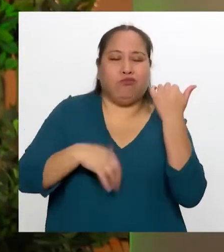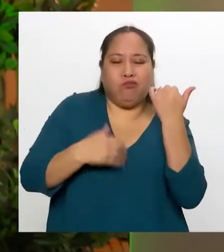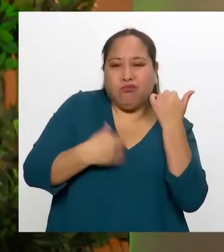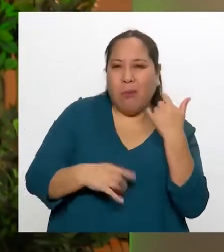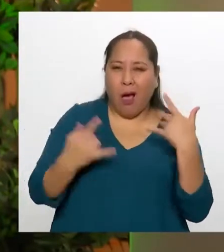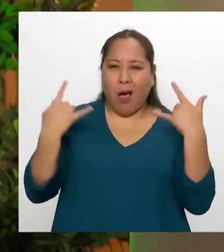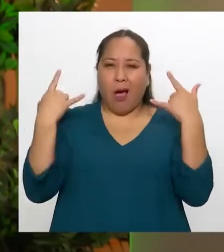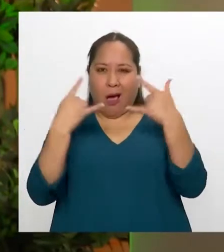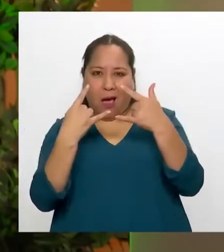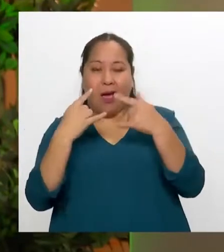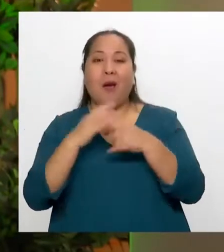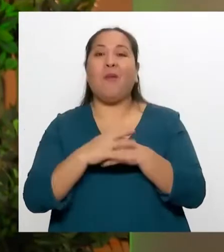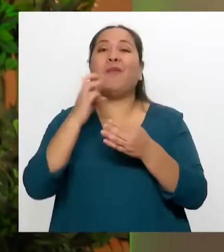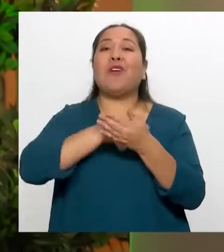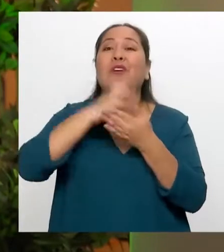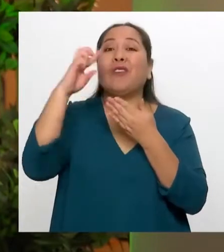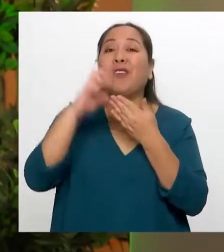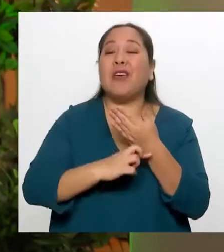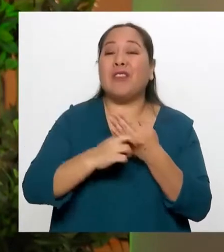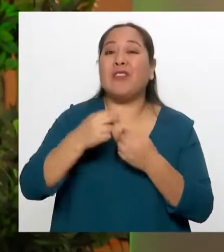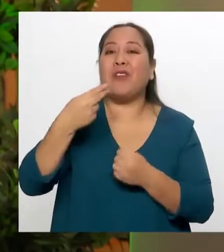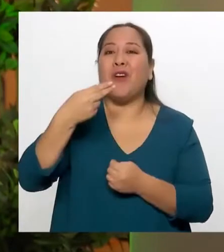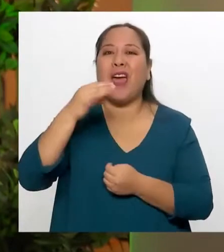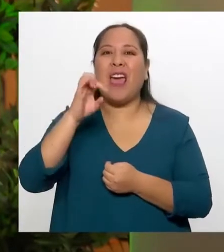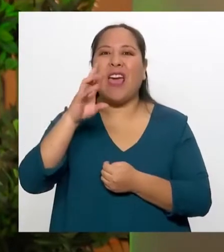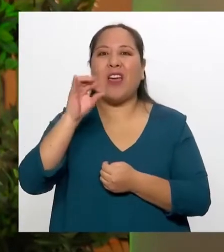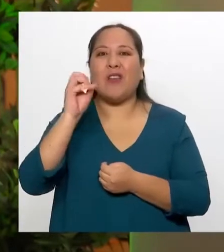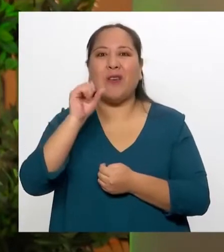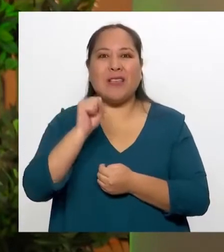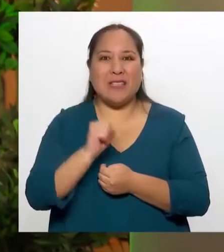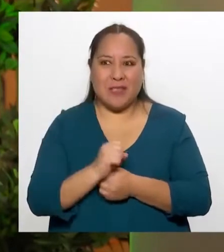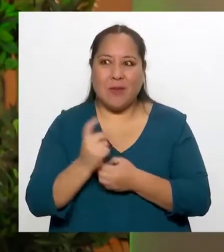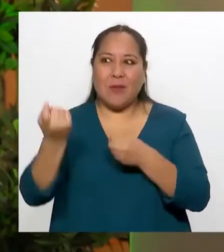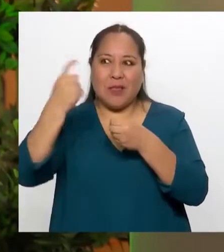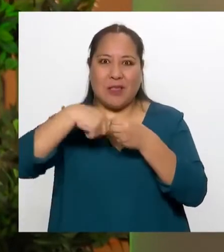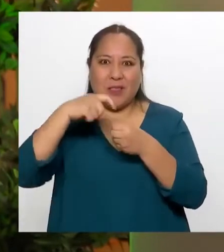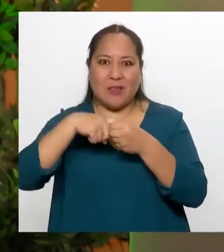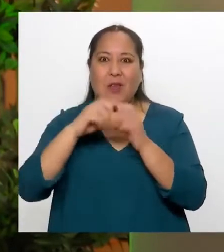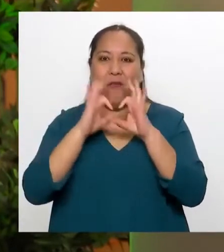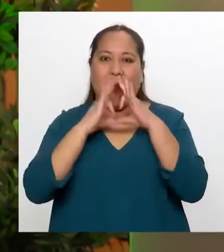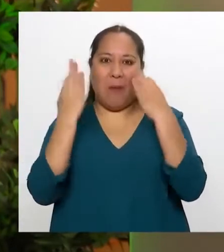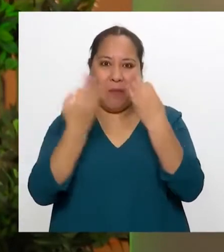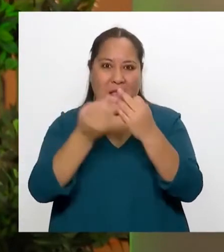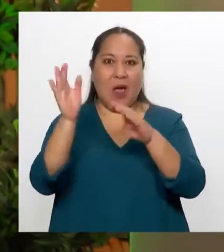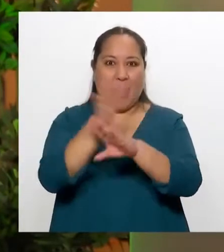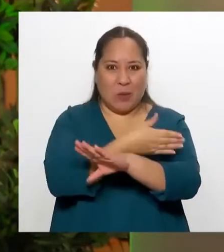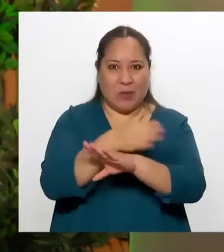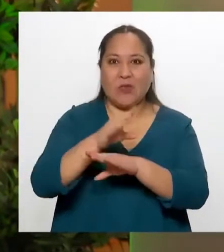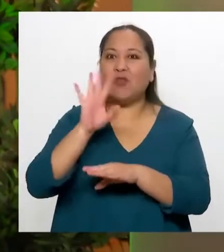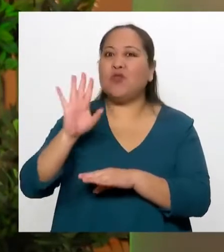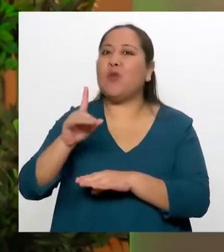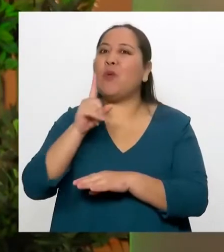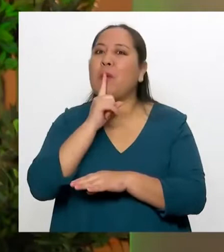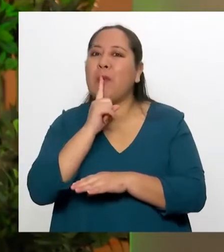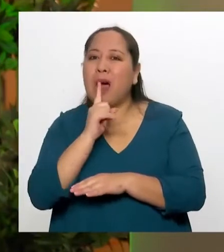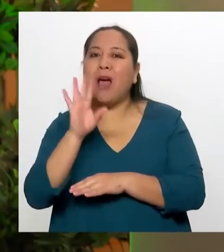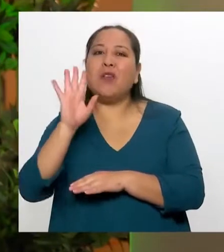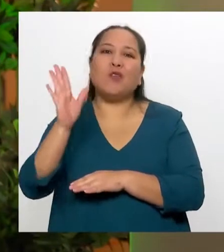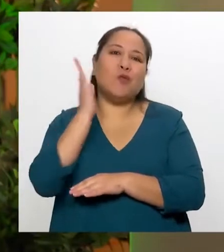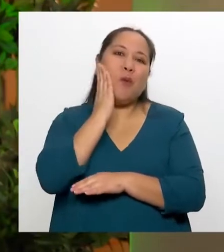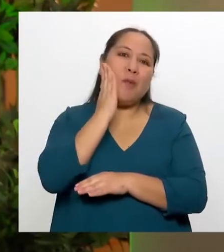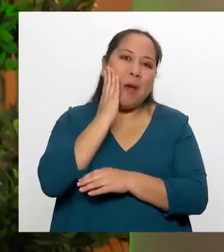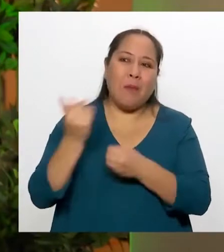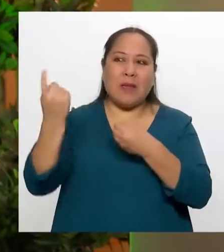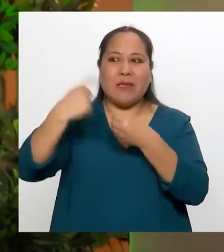Proyecto Héroes. Hernando pertenece a una familia musical. su papá y su mamá han participado